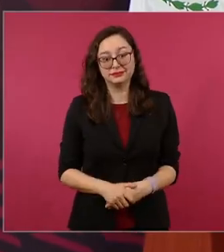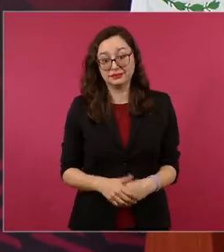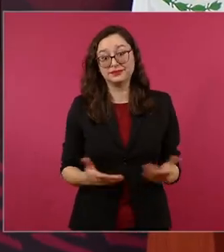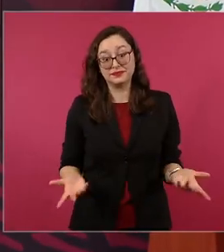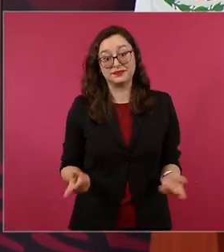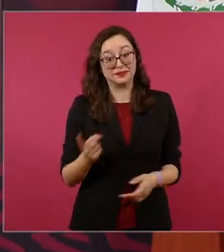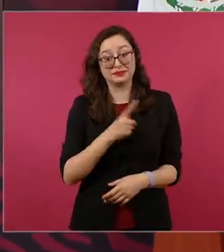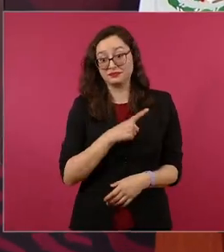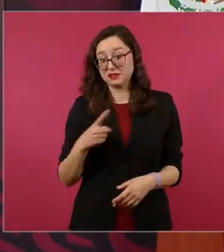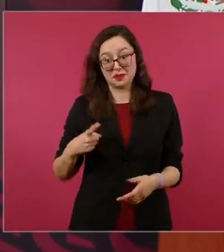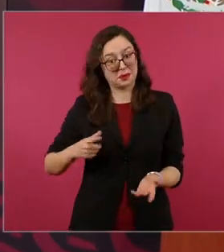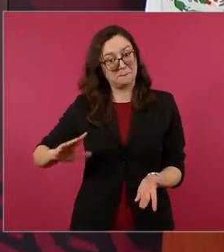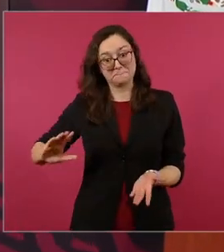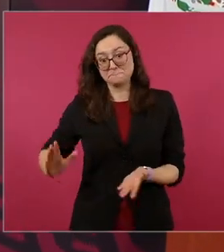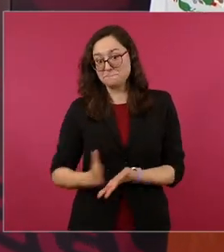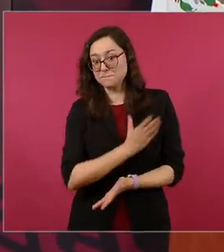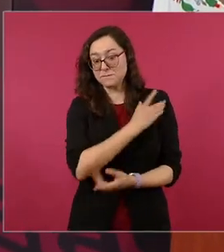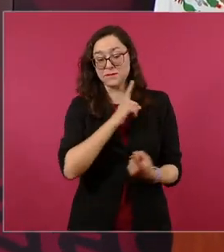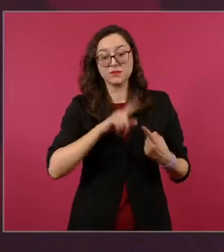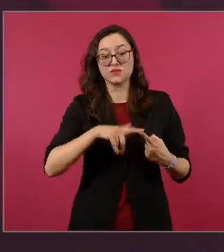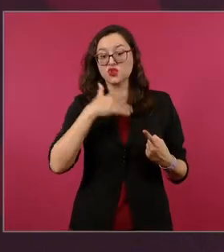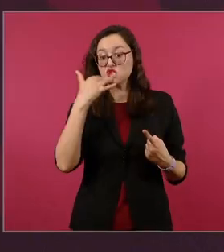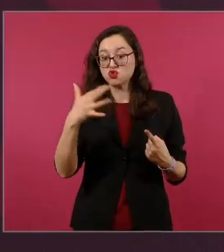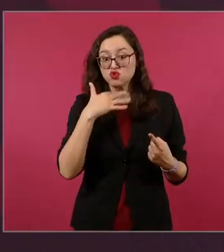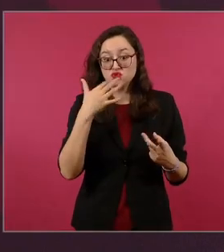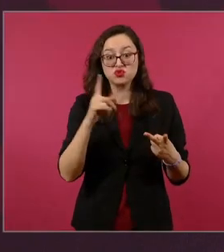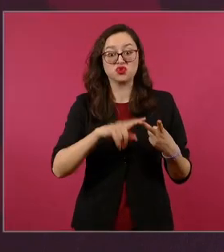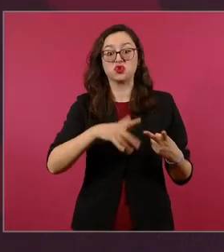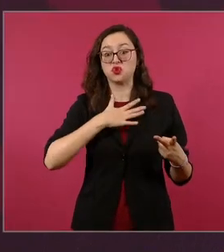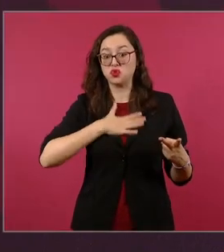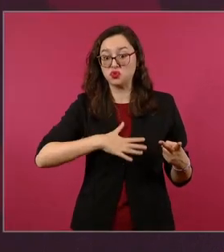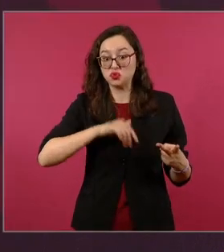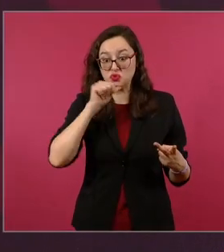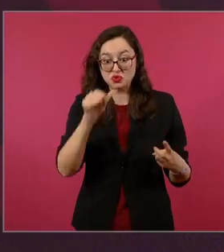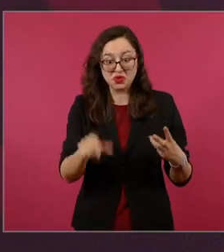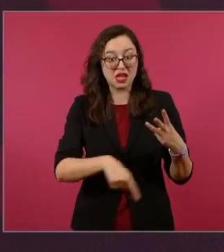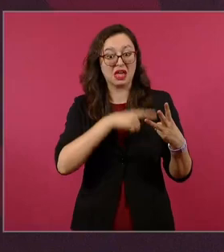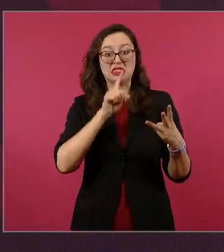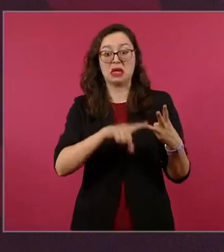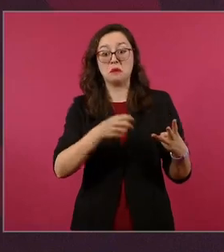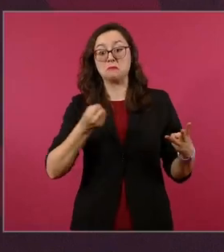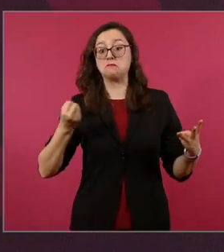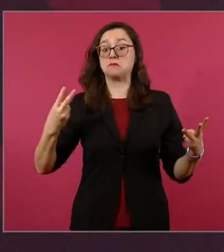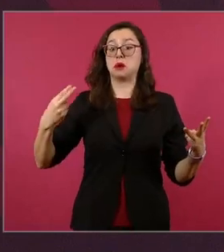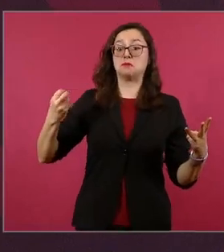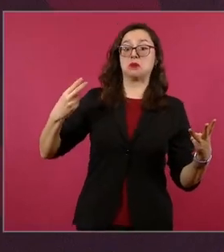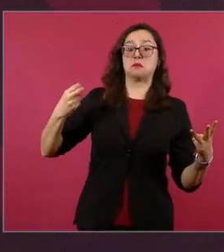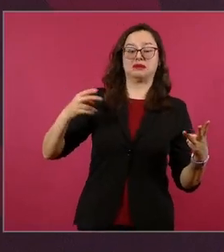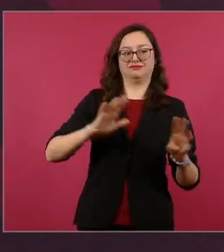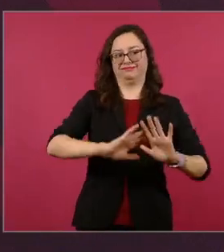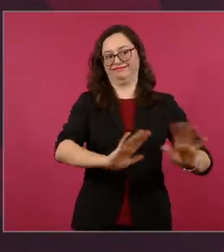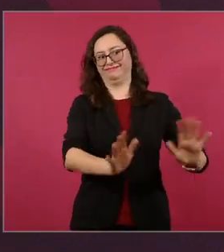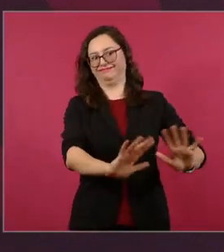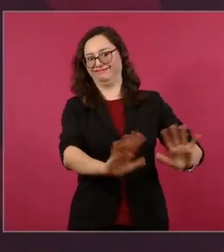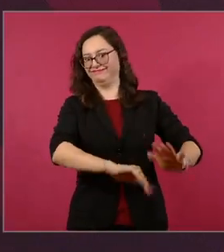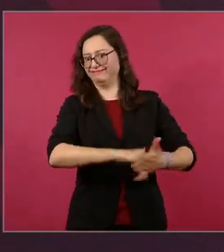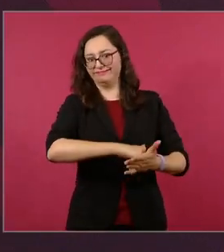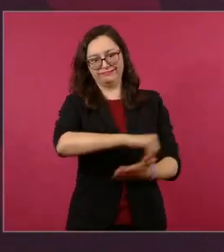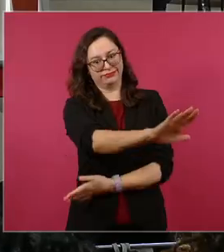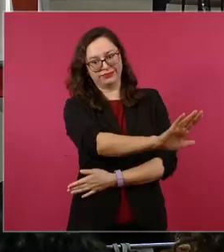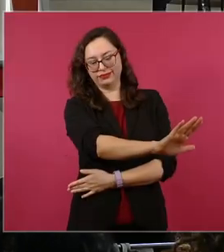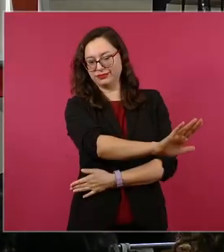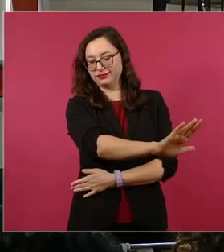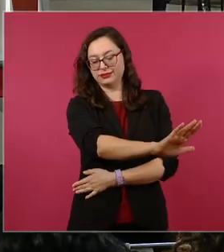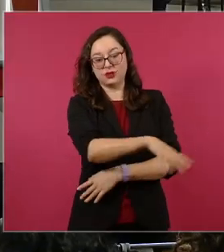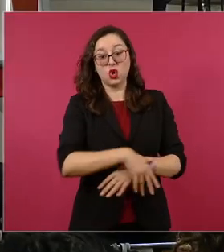el régimen de corrupción, de injusticias, de privilegios, que el gobierno no sea un instrumento